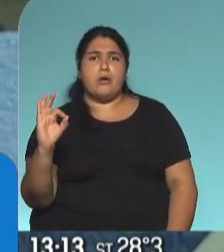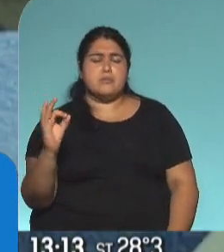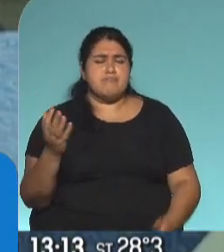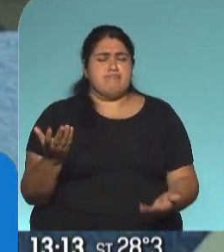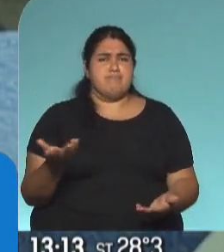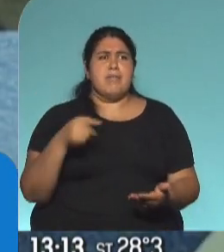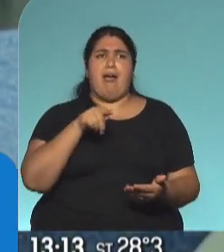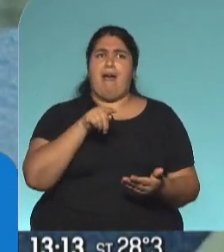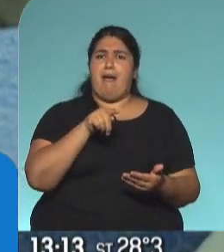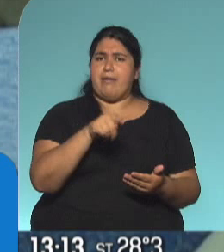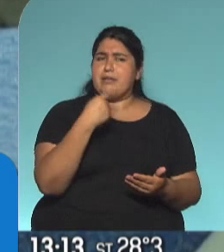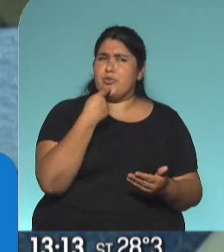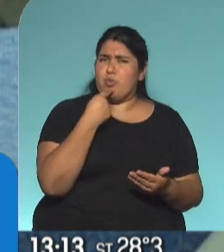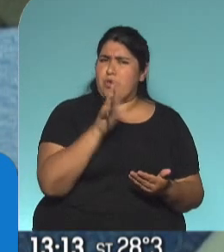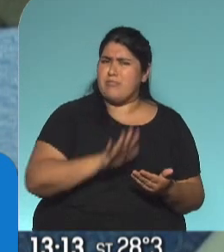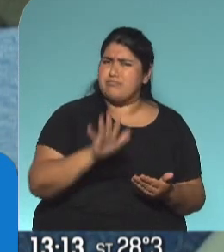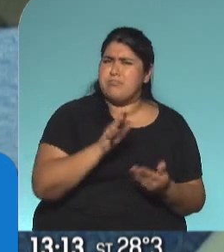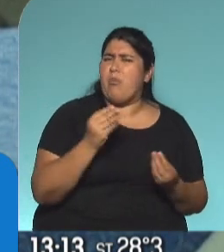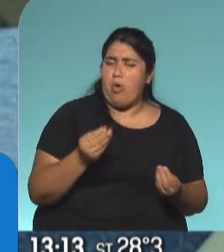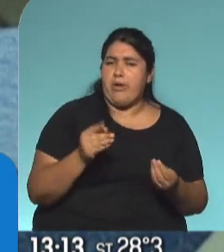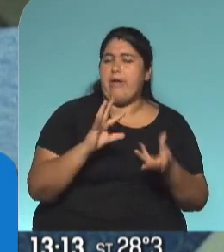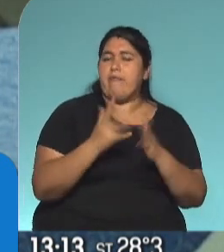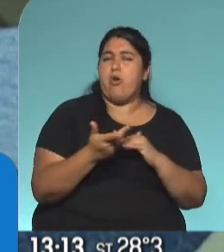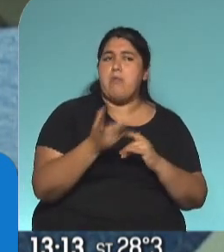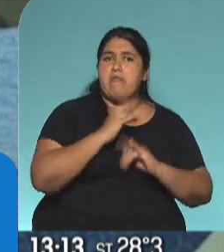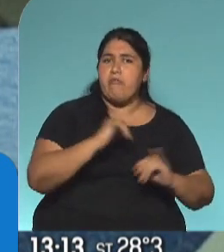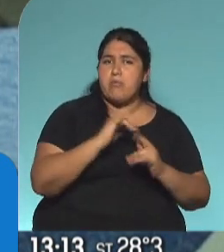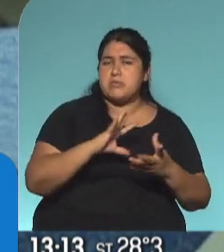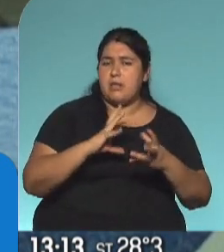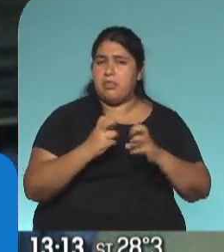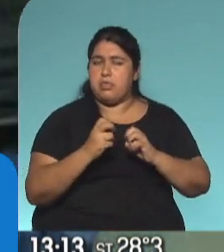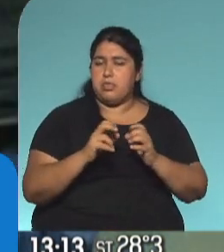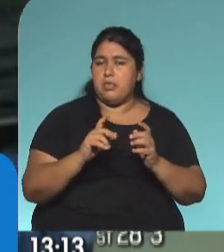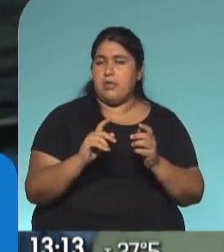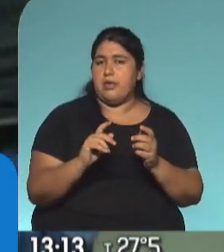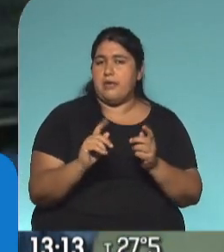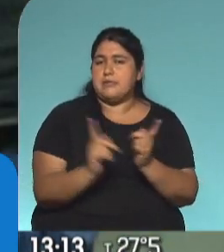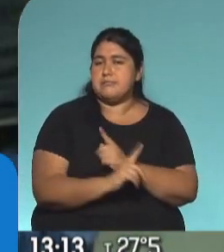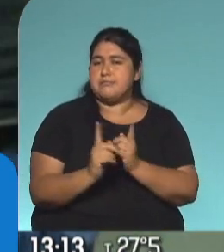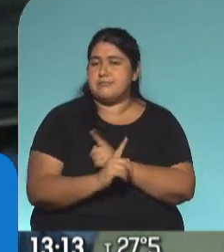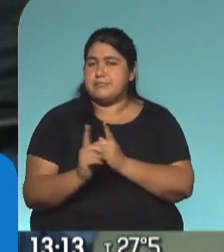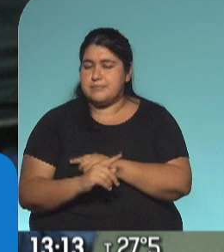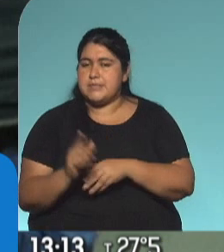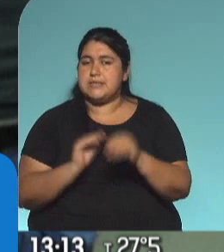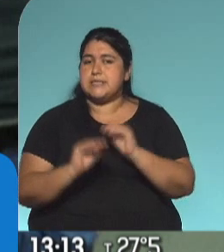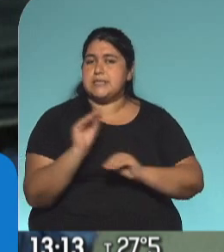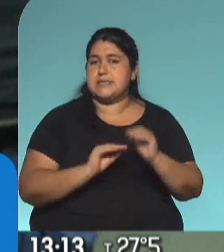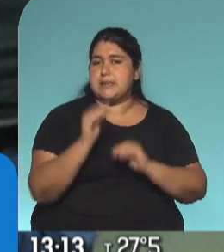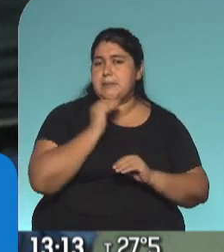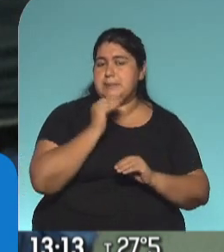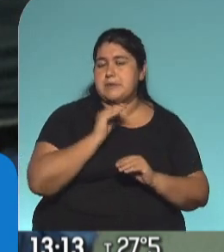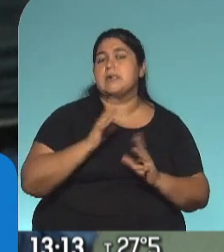ahí, digamos, este tipo de distorsiones, por llamarlo de la forma más amable, se